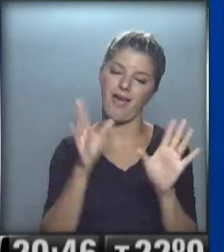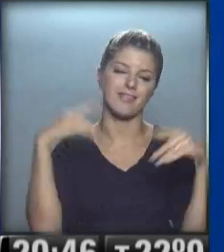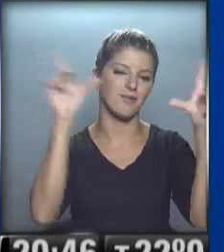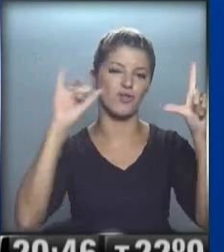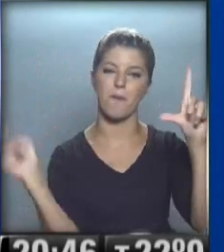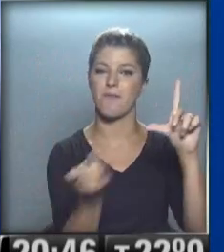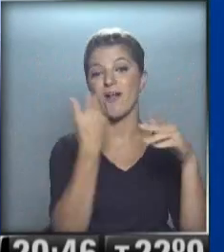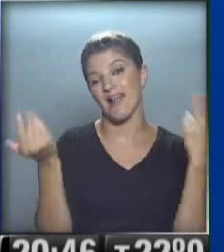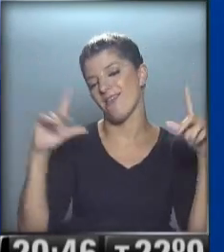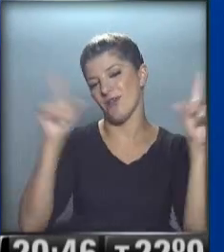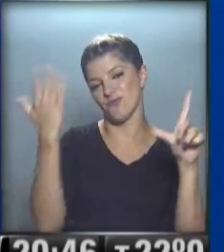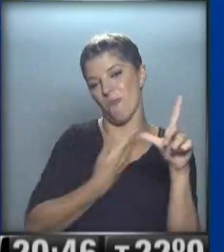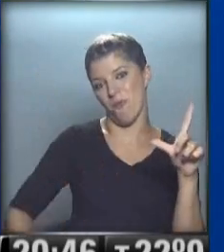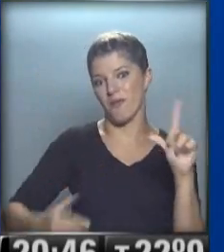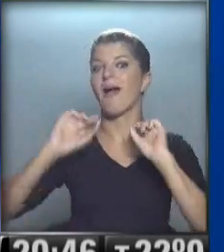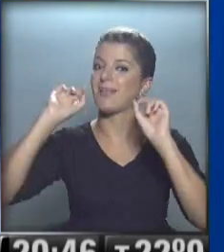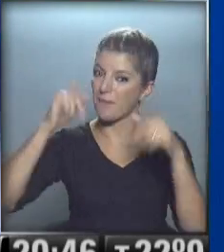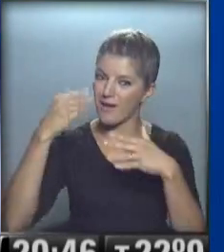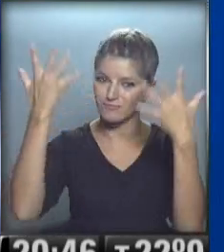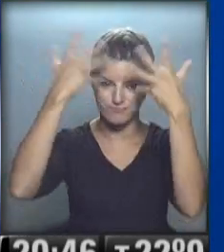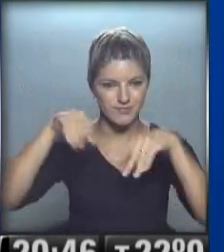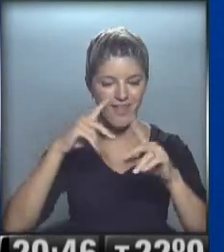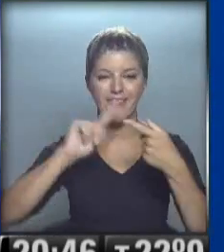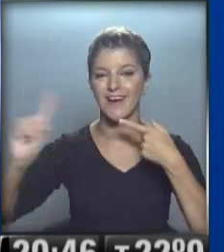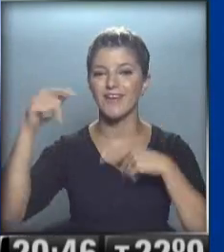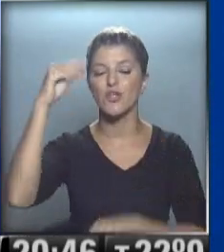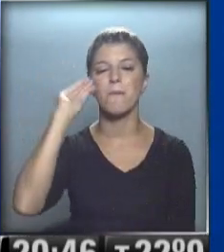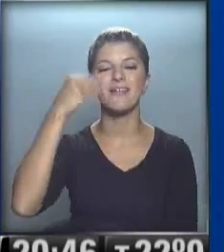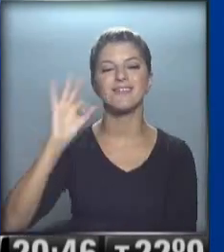supuesto, la televisión pública estará presente en vivo desde Brasil 2014.